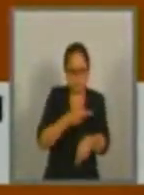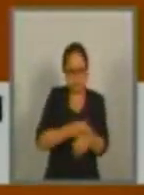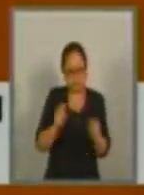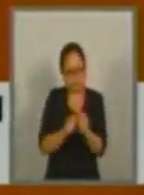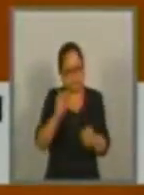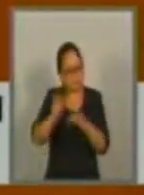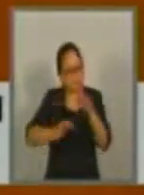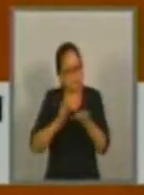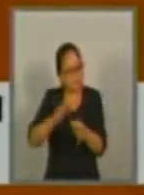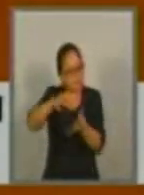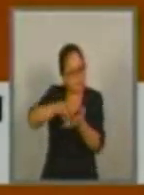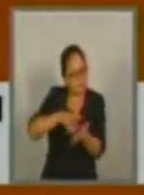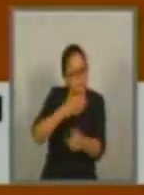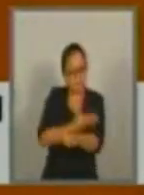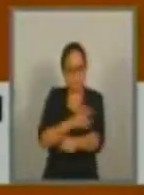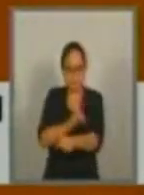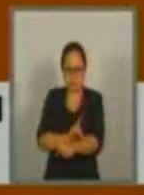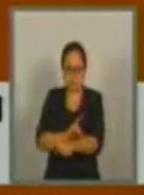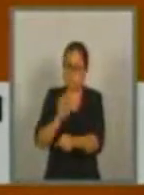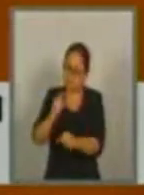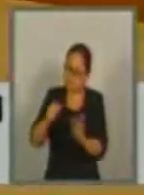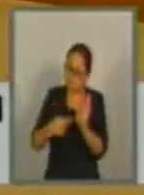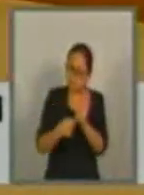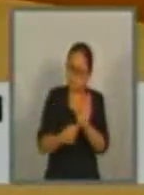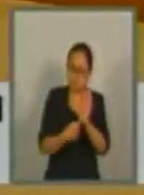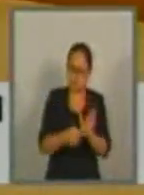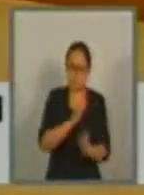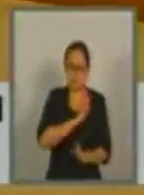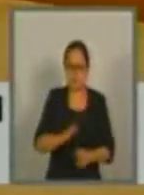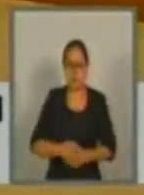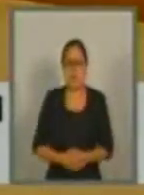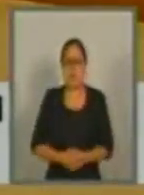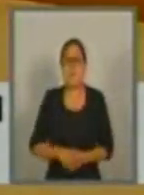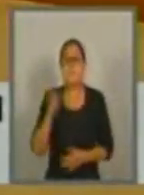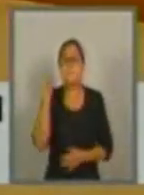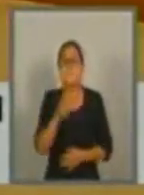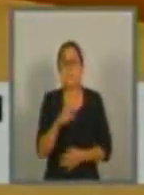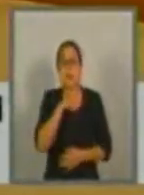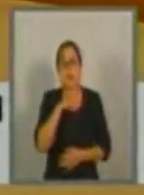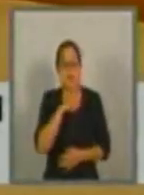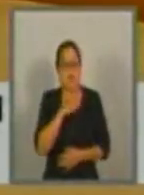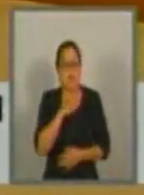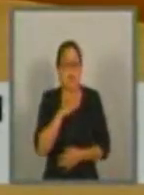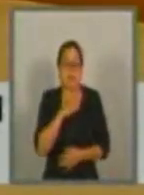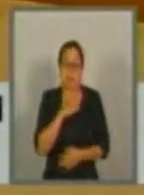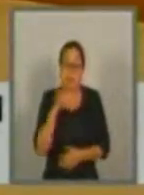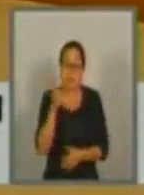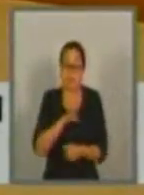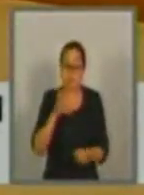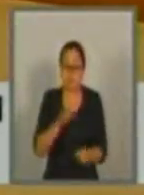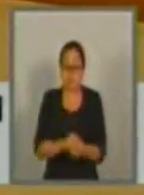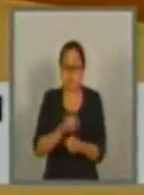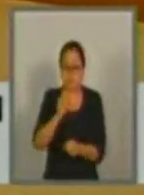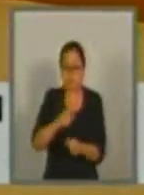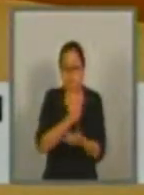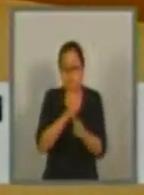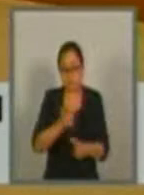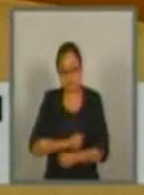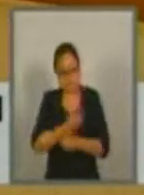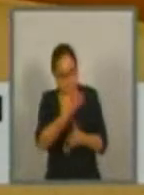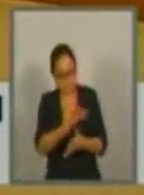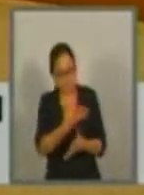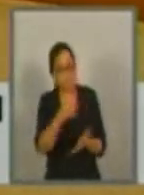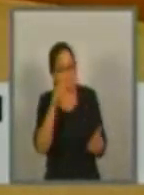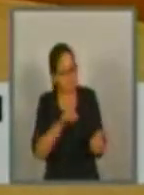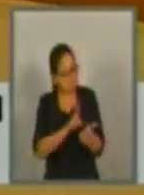eficacia, economía, transparencia y honradez. Se garantiza con esto el pleno ejercicio del derecho de la libertad de